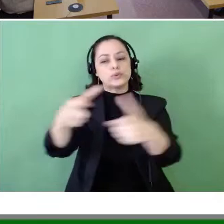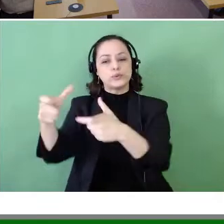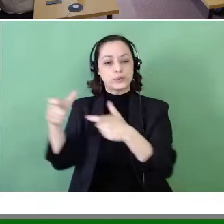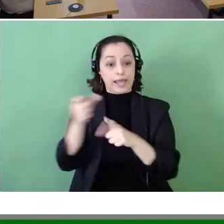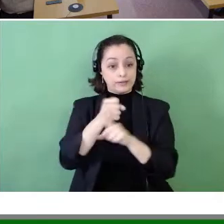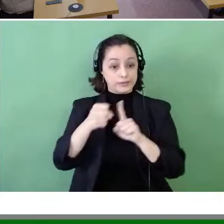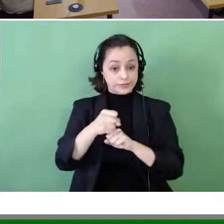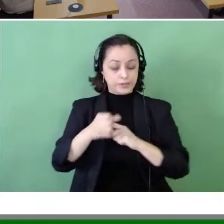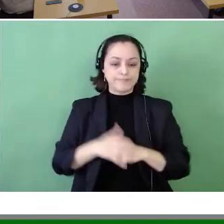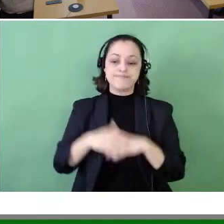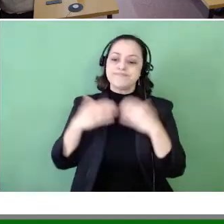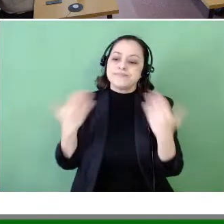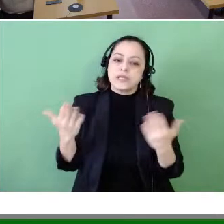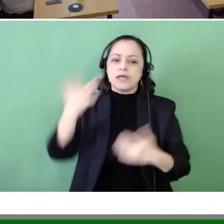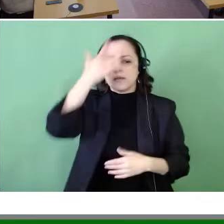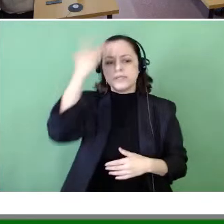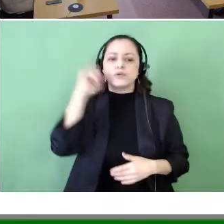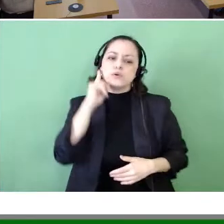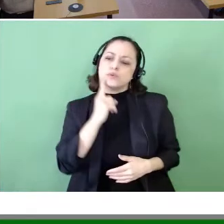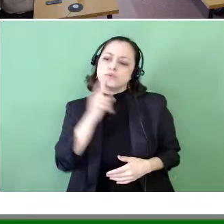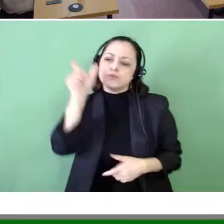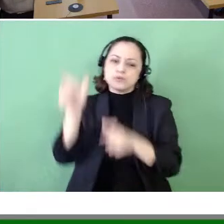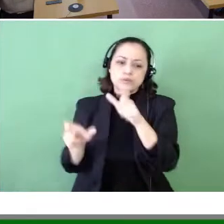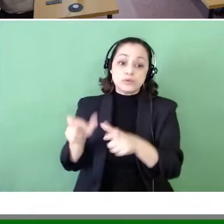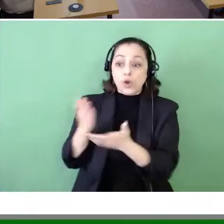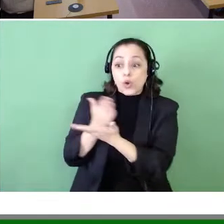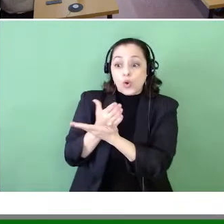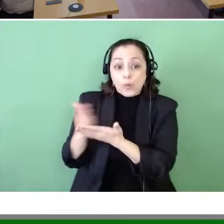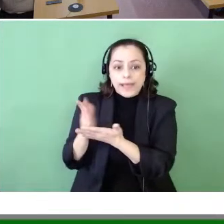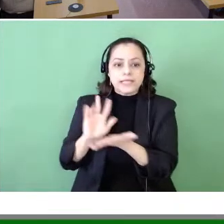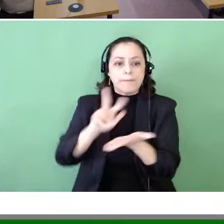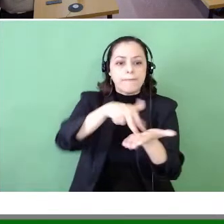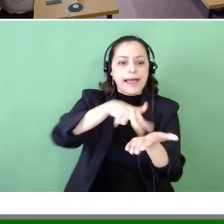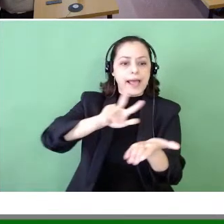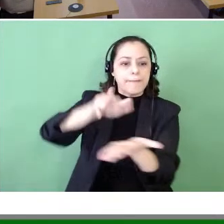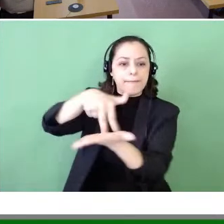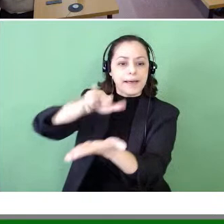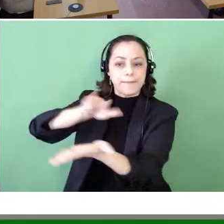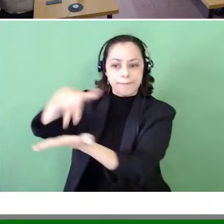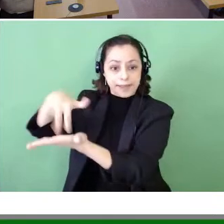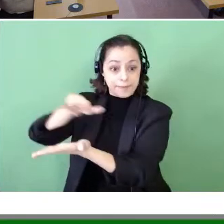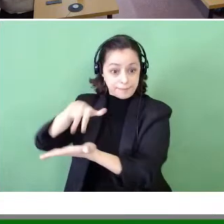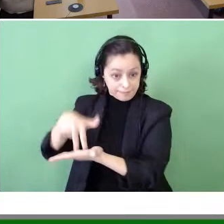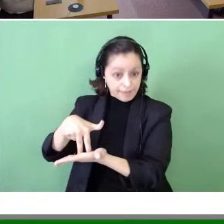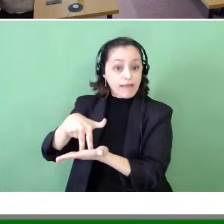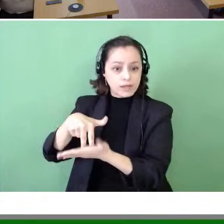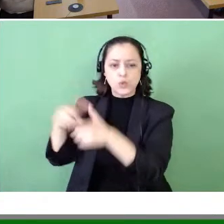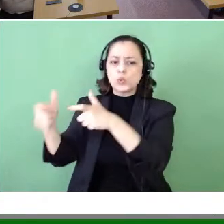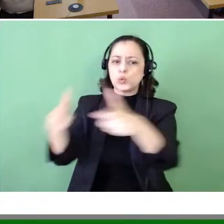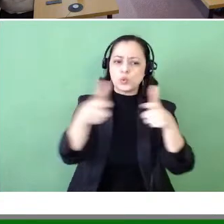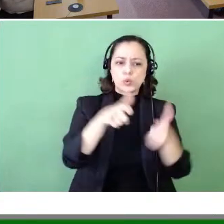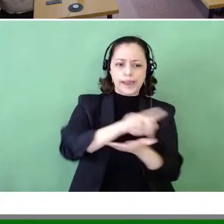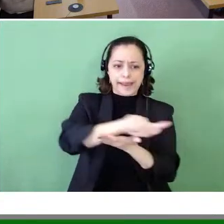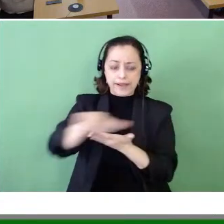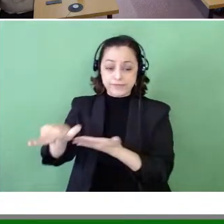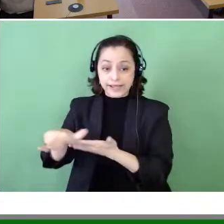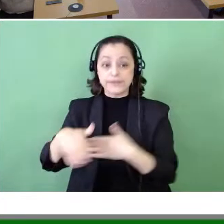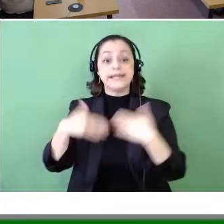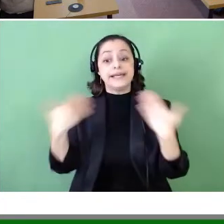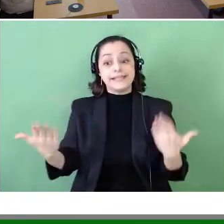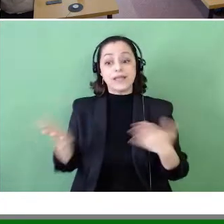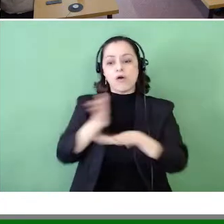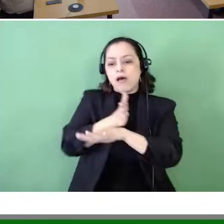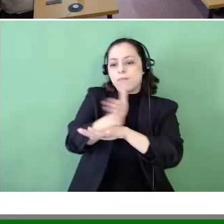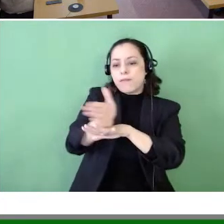en cuanto las personas sordas empiezan a ganar espacio, tanto en el mercado de trabajo, cuanto en las universidades, también